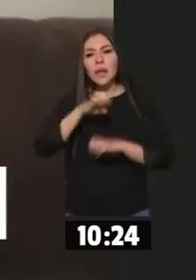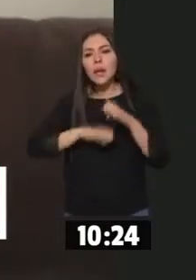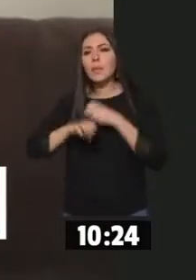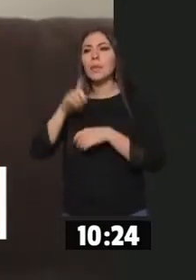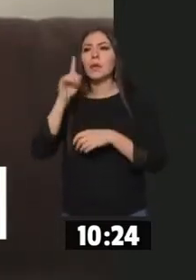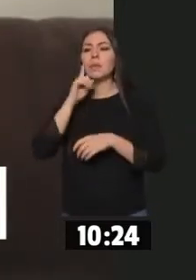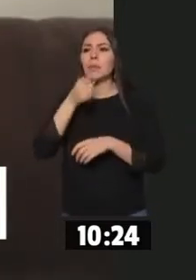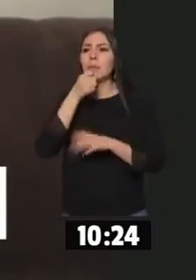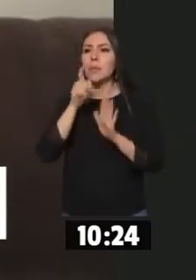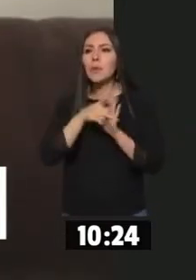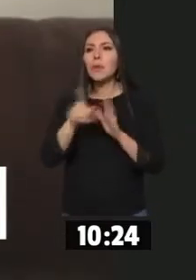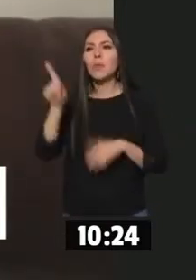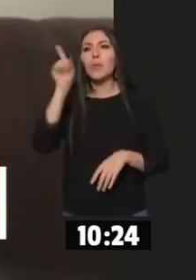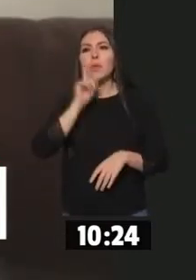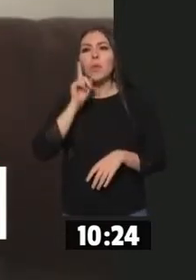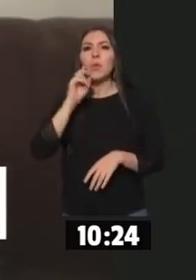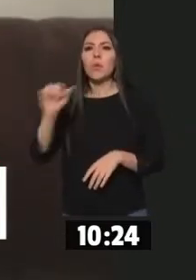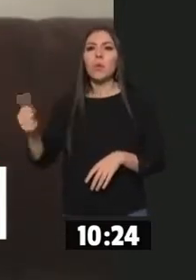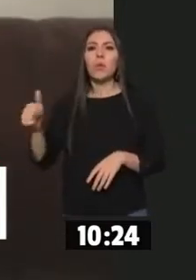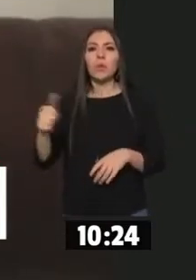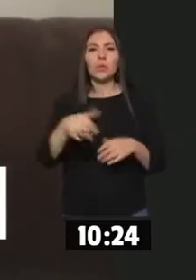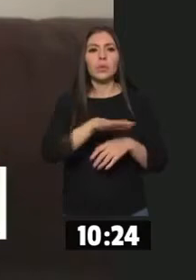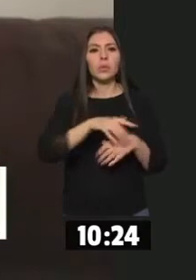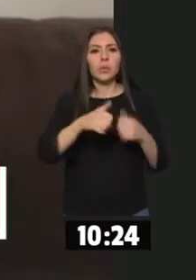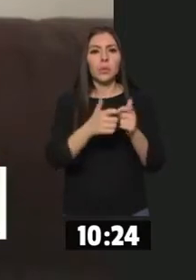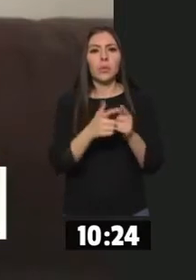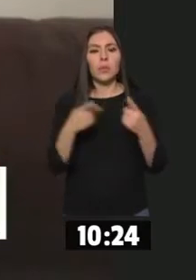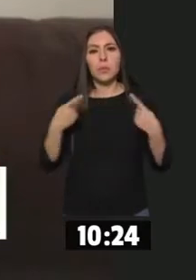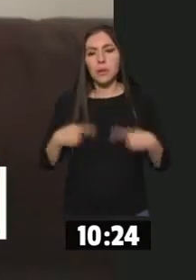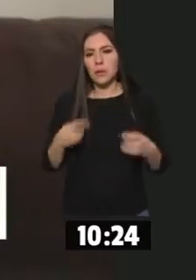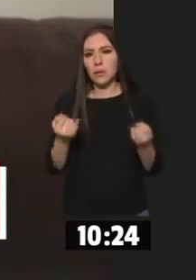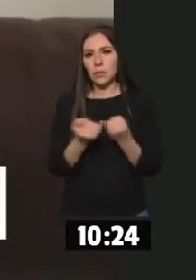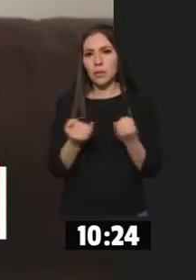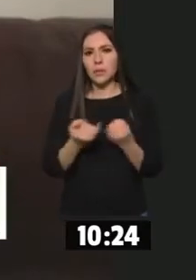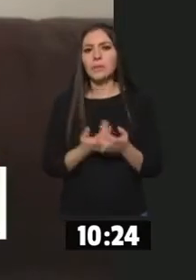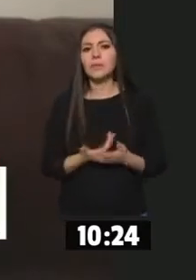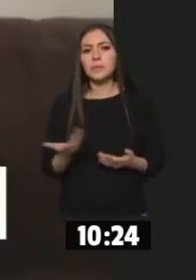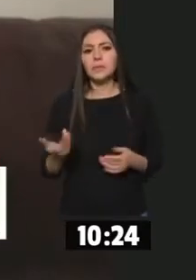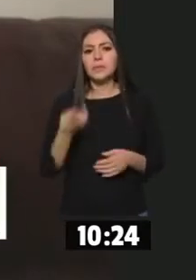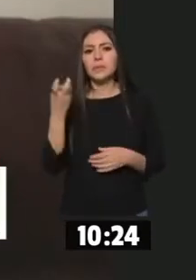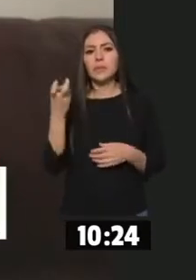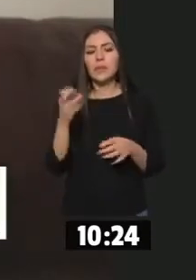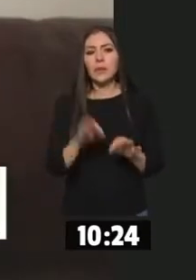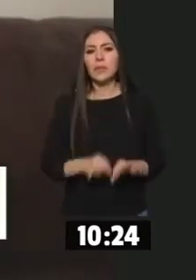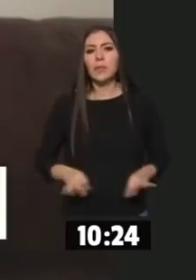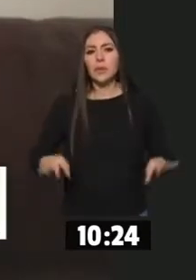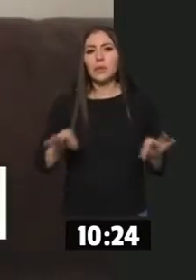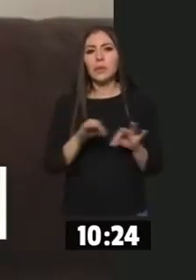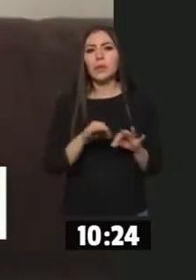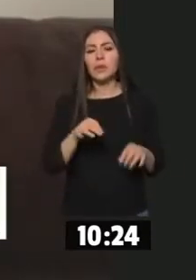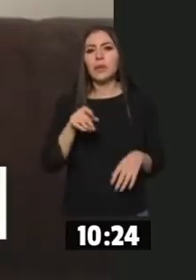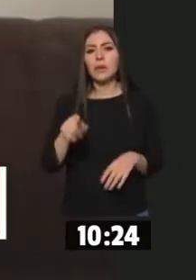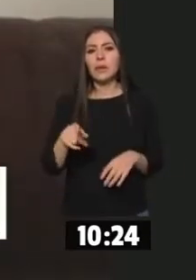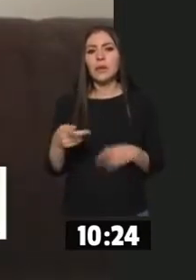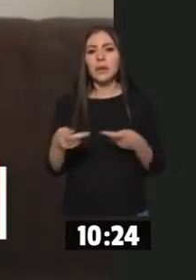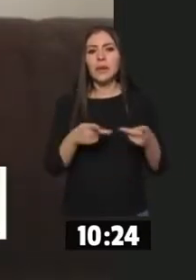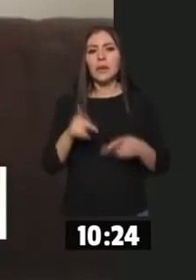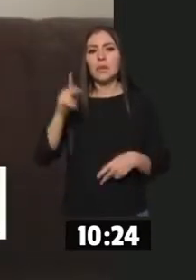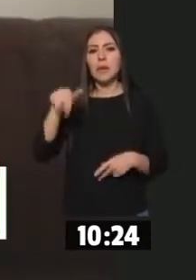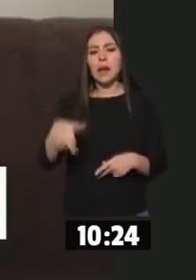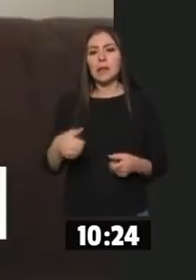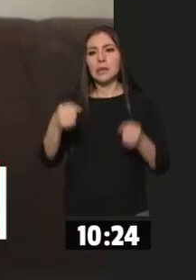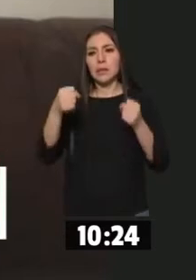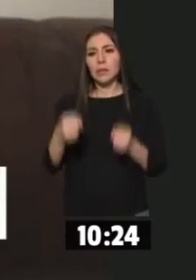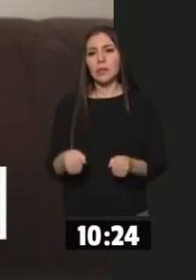propias mujeres y otros grupos vulnerables de la sociedad. Entonces sí es importante que este plan de seguridad